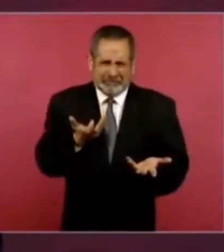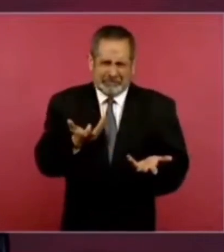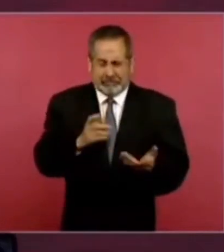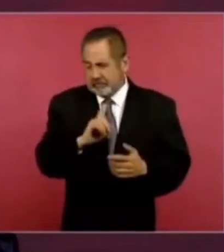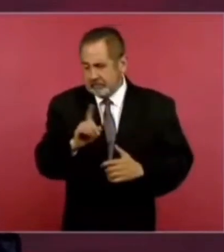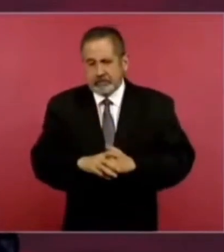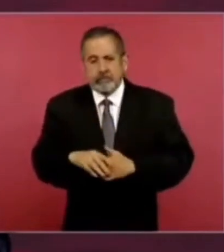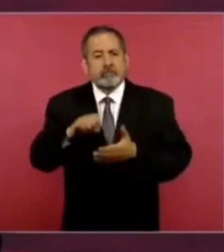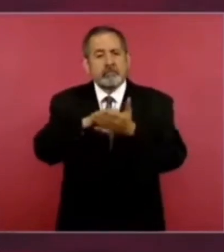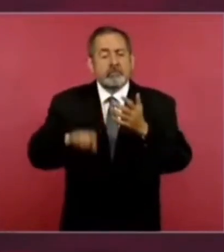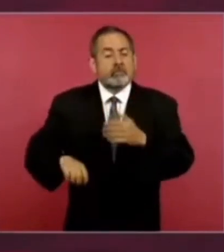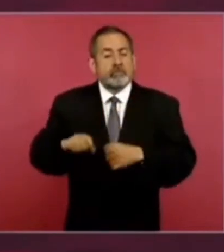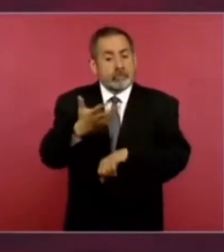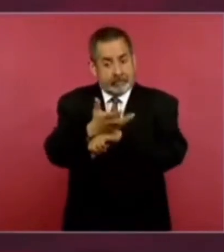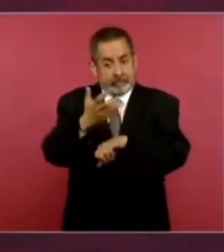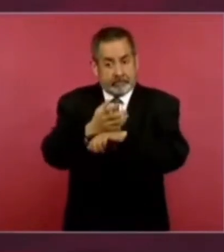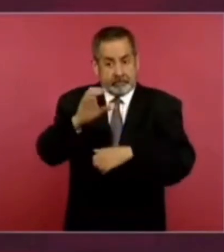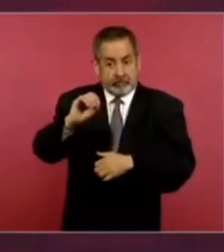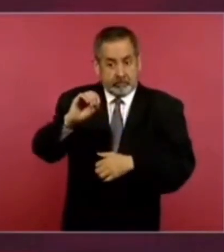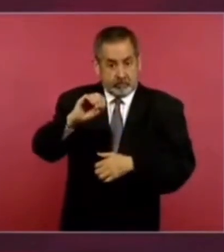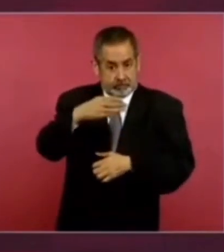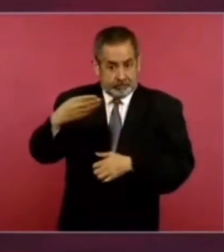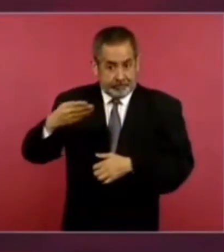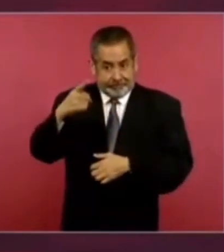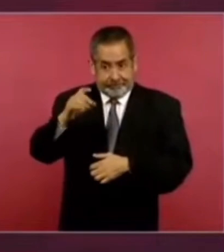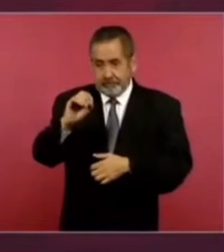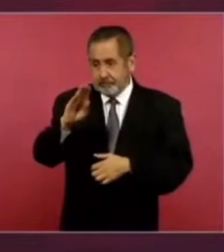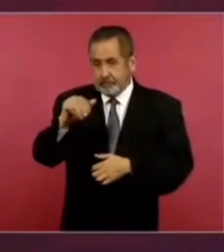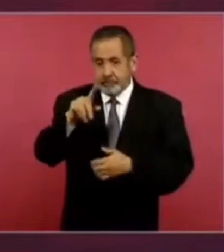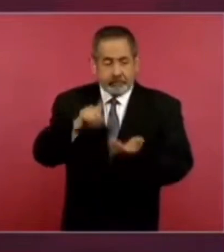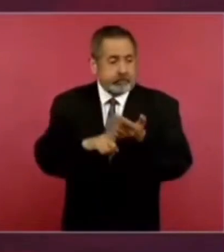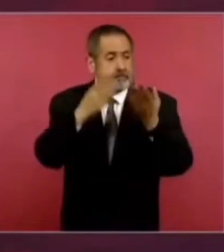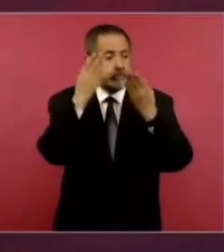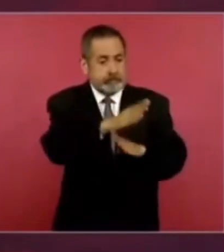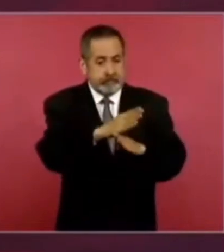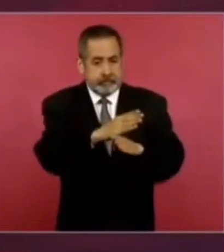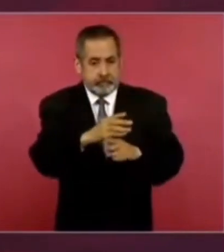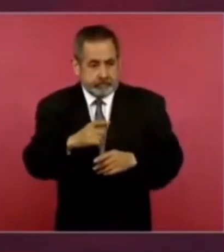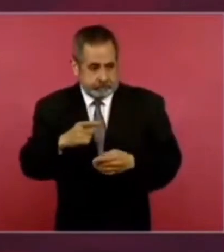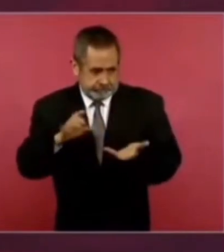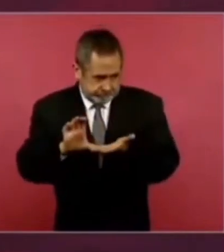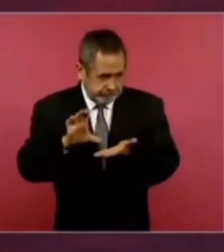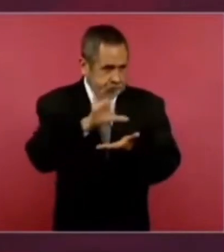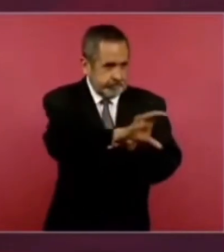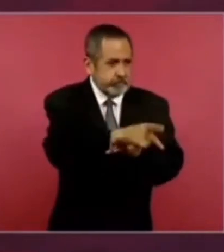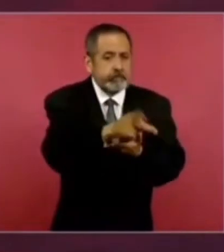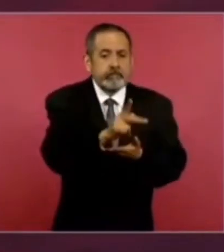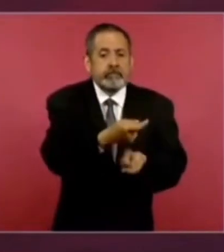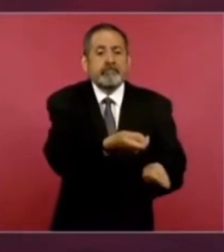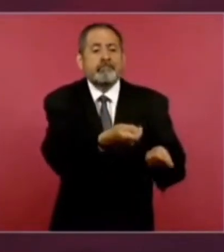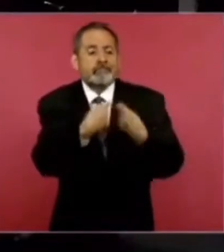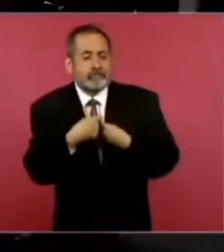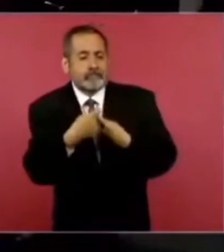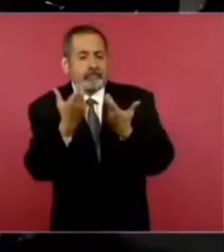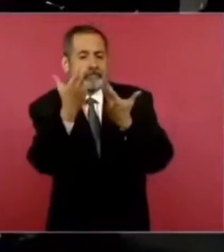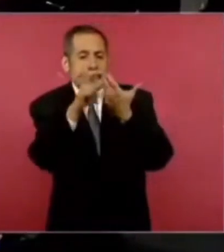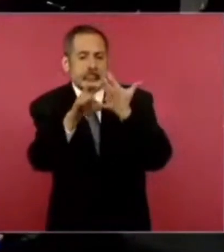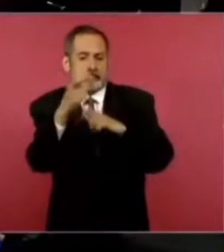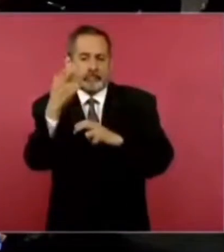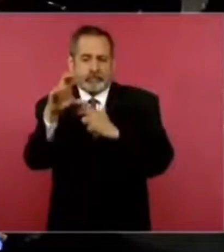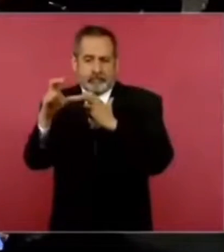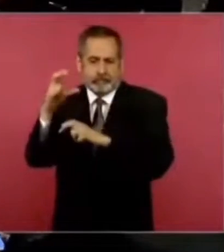nada en contra de ellos. O sea, existen denuncias que se han presentado, lo mismo porque